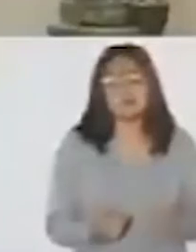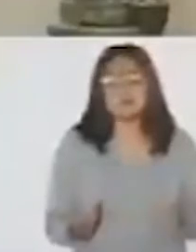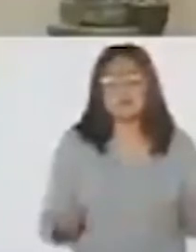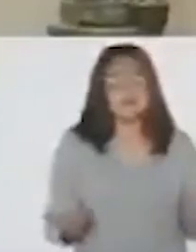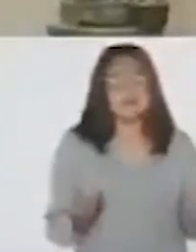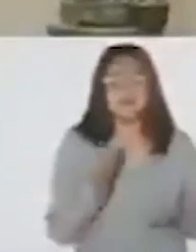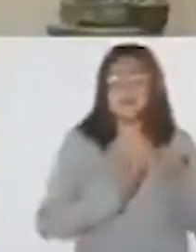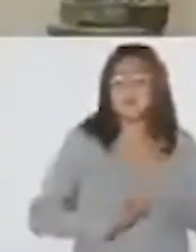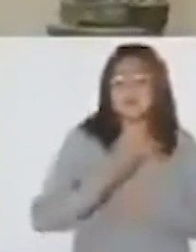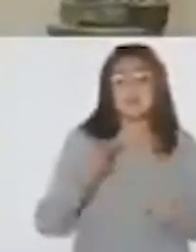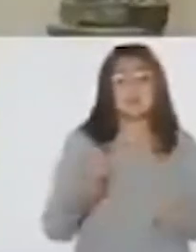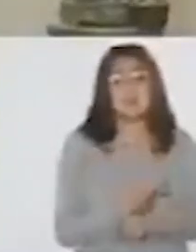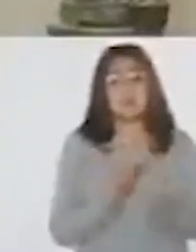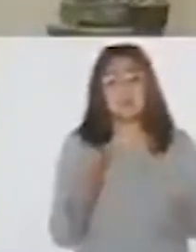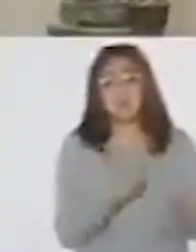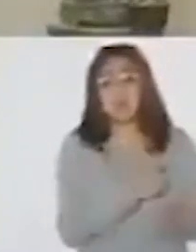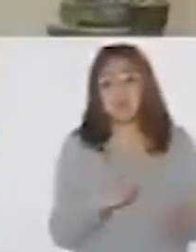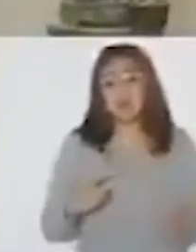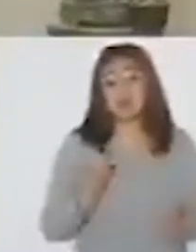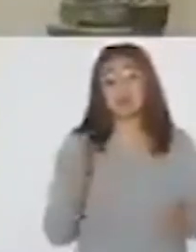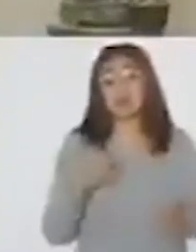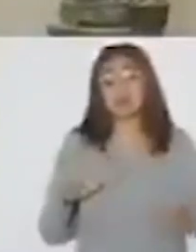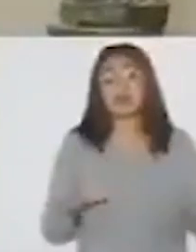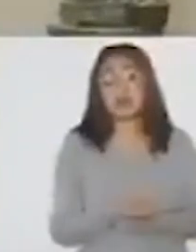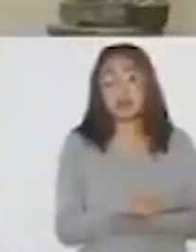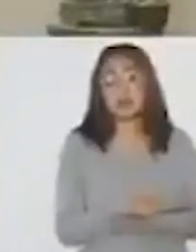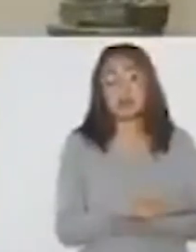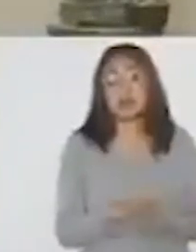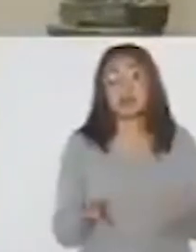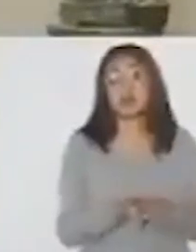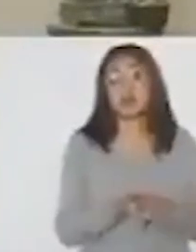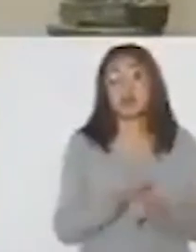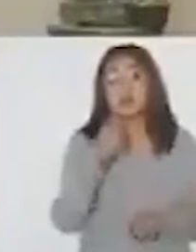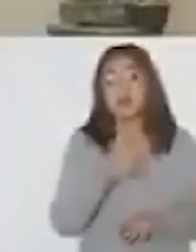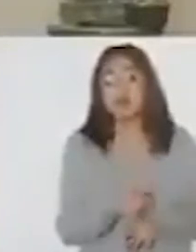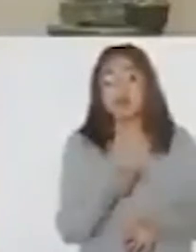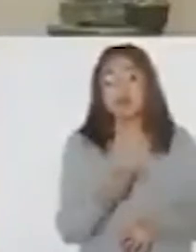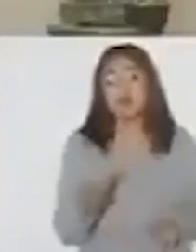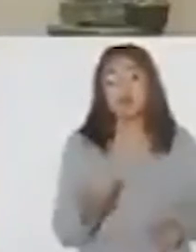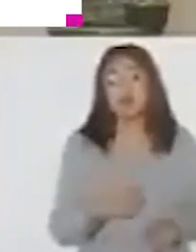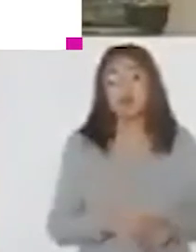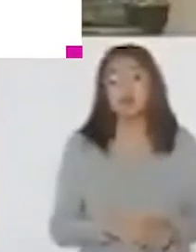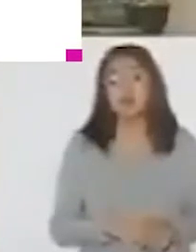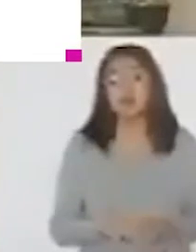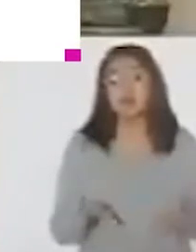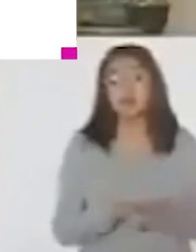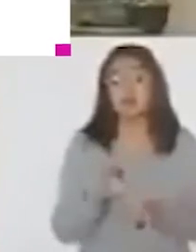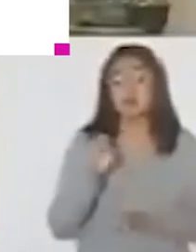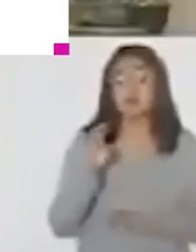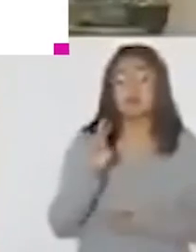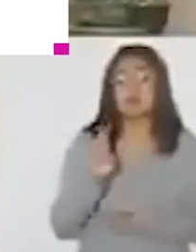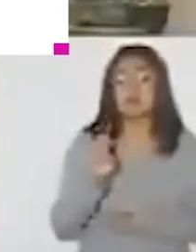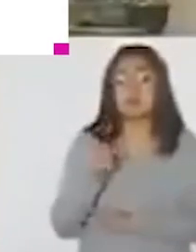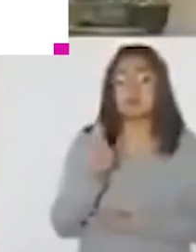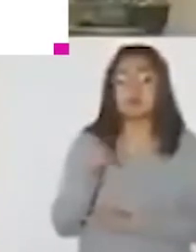Este martes 8 de noviembre, el gobernador Miguel Barbosa Huerta anunció que presentará una iniciativa de reforma al Código Reglamentario